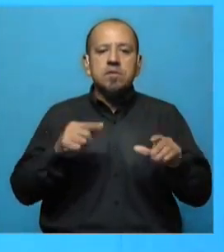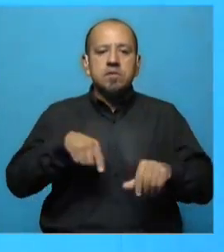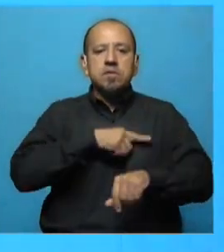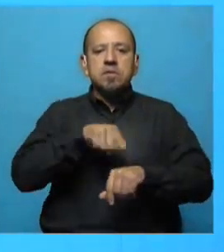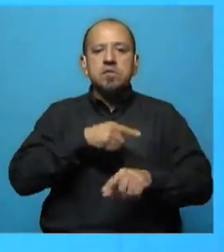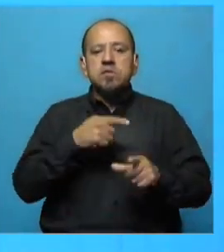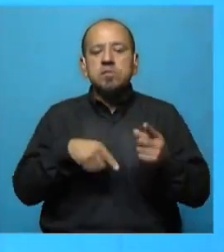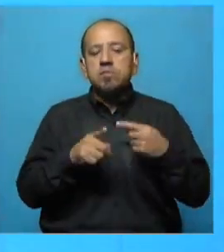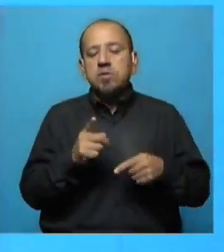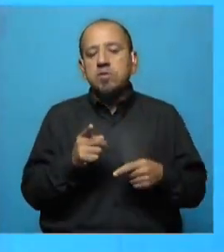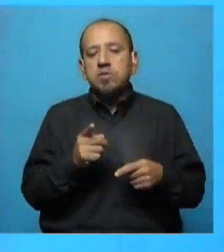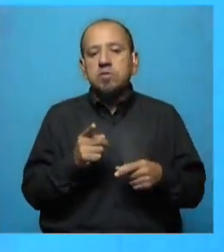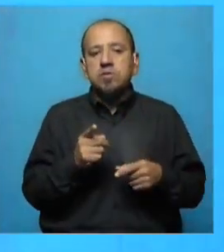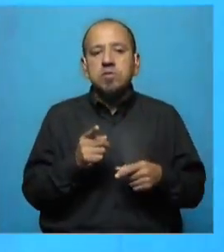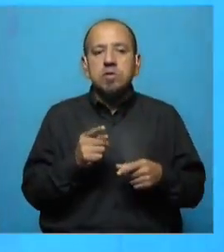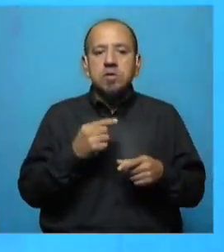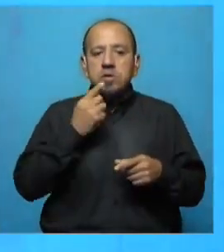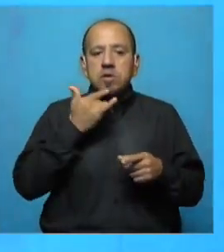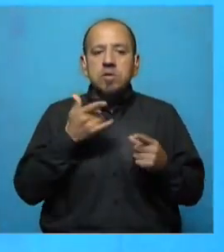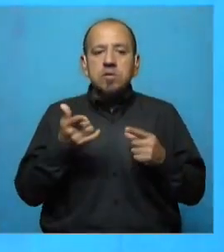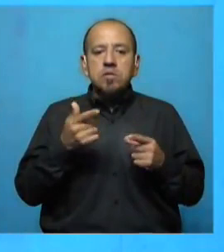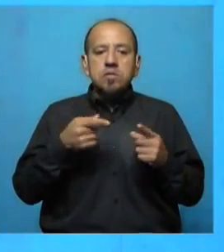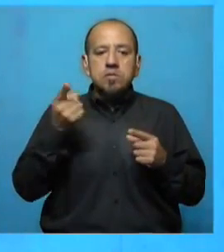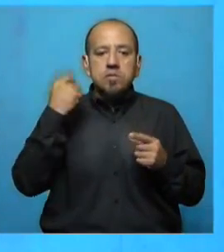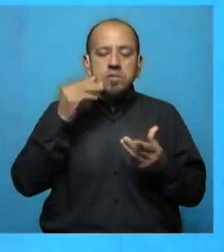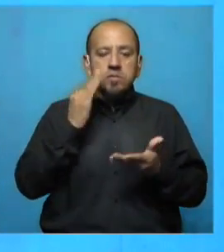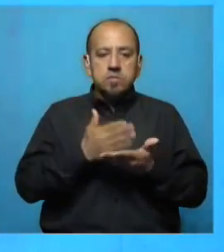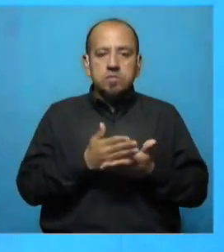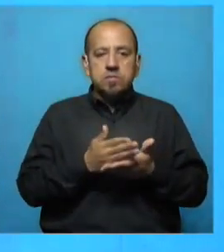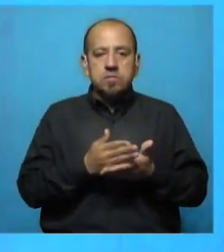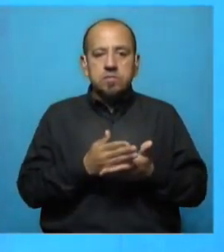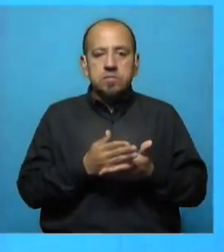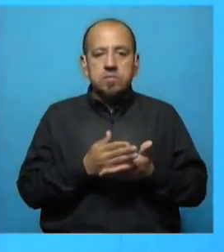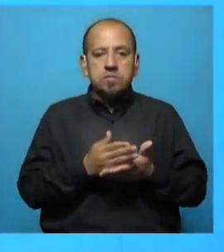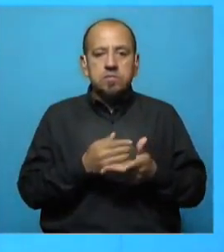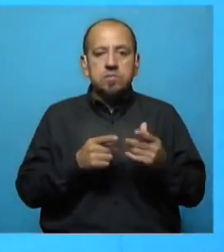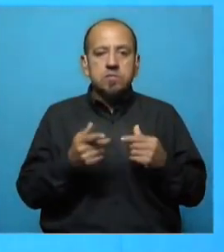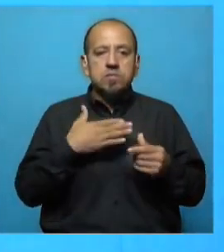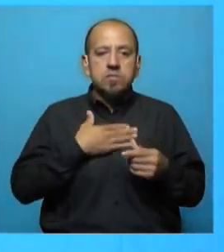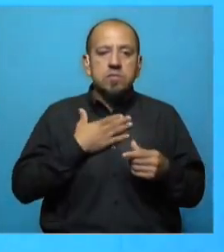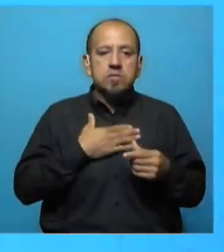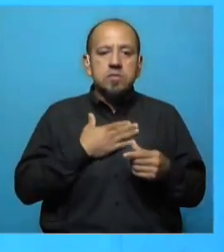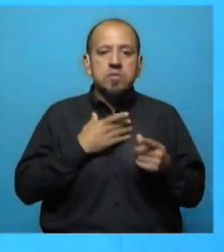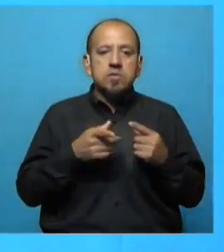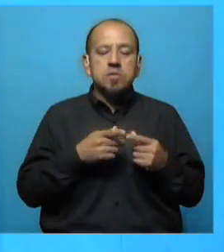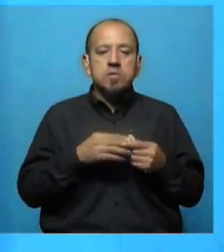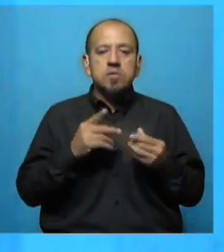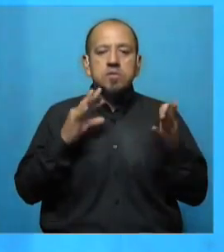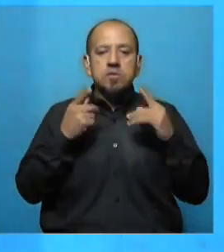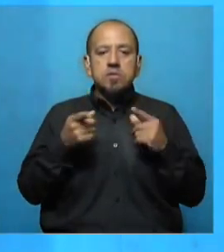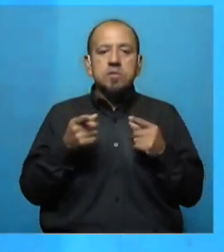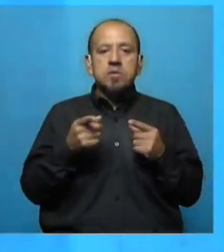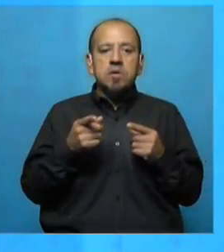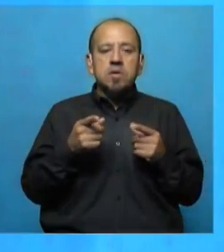Este pero un ejemplo fue lo que pasó en el último programa Este es un placer estar tener la reacción de la gente ahí